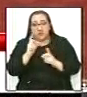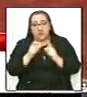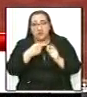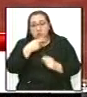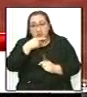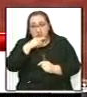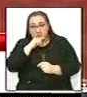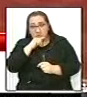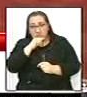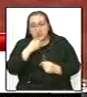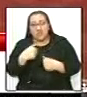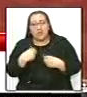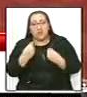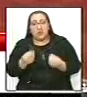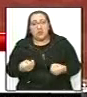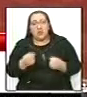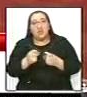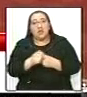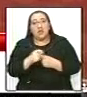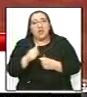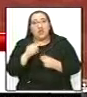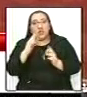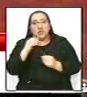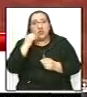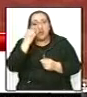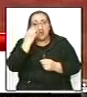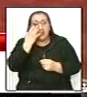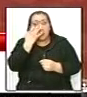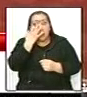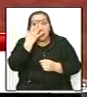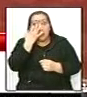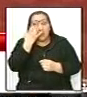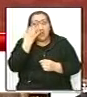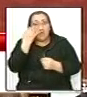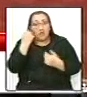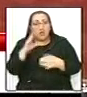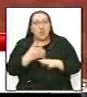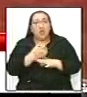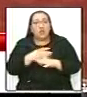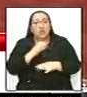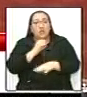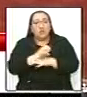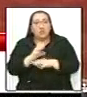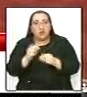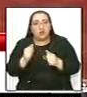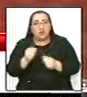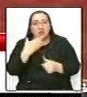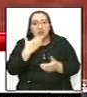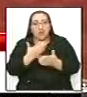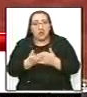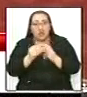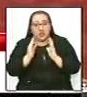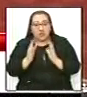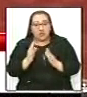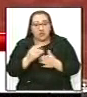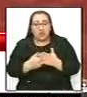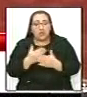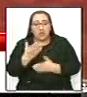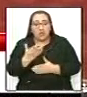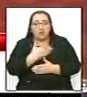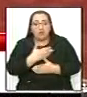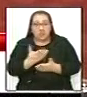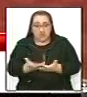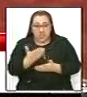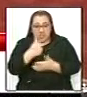femenino, deberá garantizarse que sea atendida por dicho personal debidamente capacitado. Agradezco la atención que le brinde al